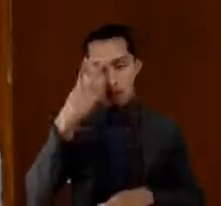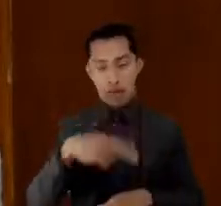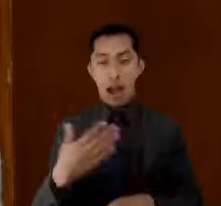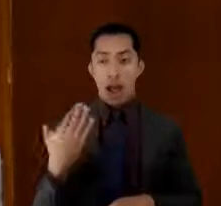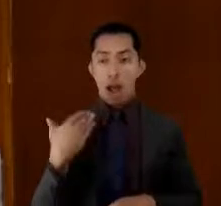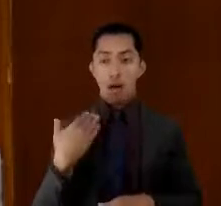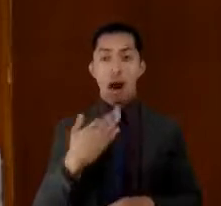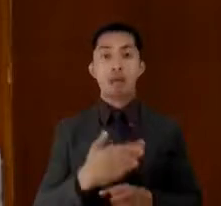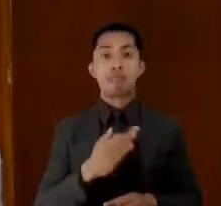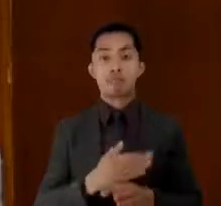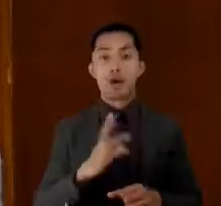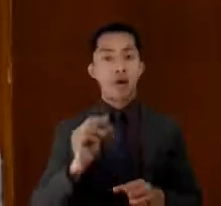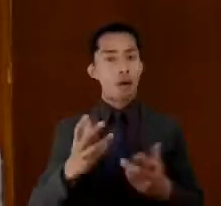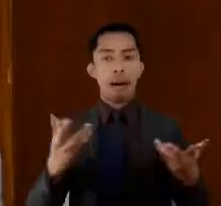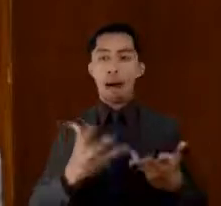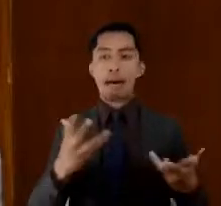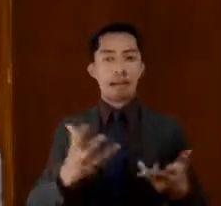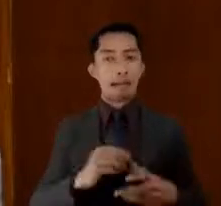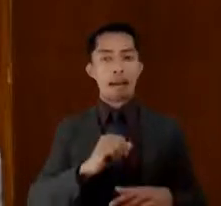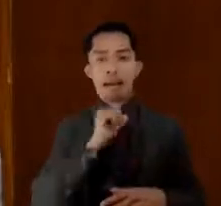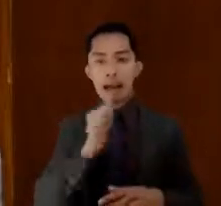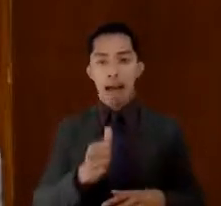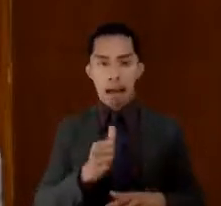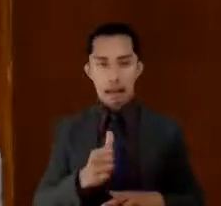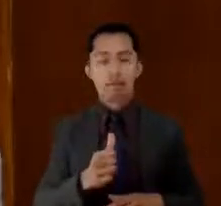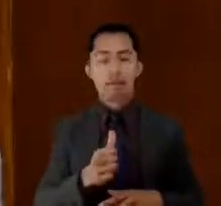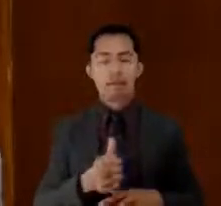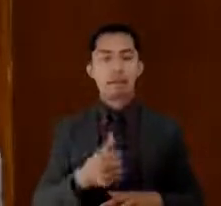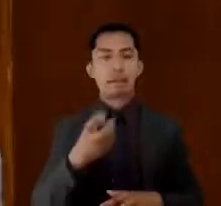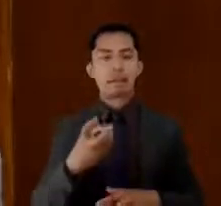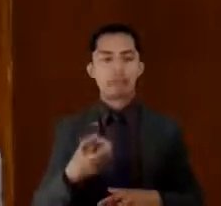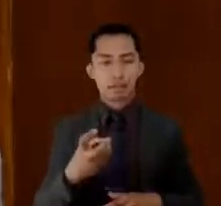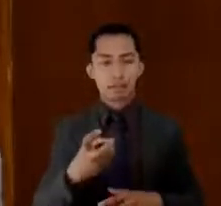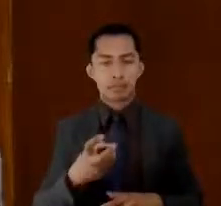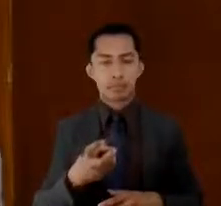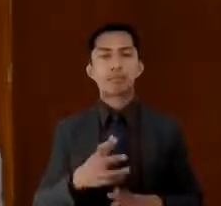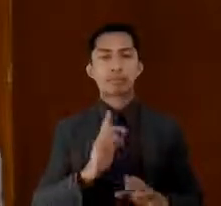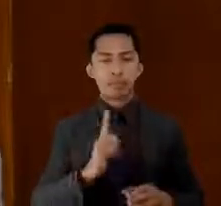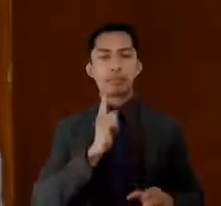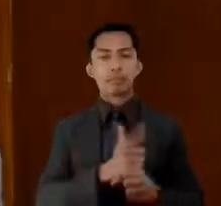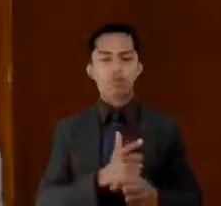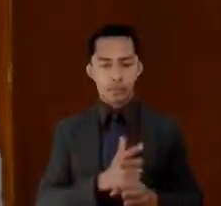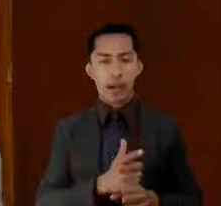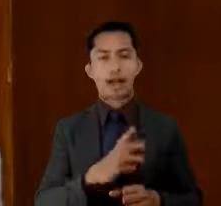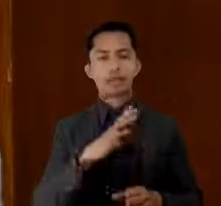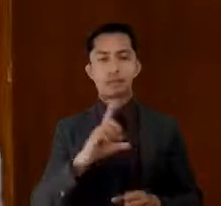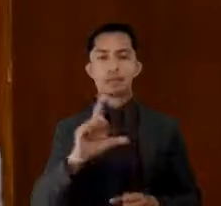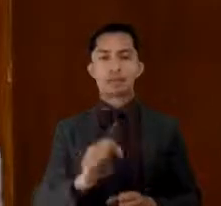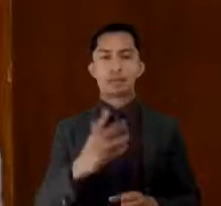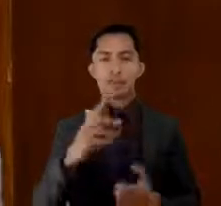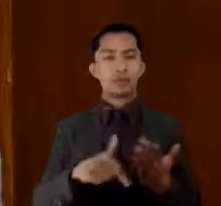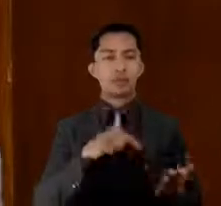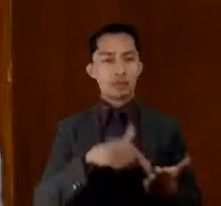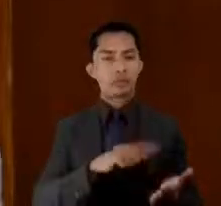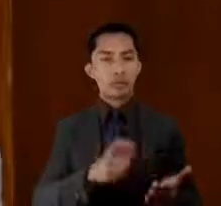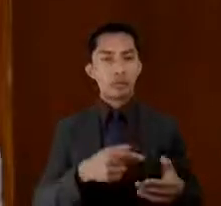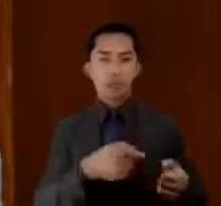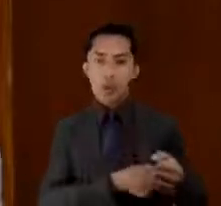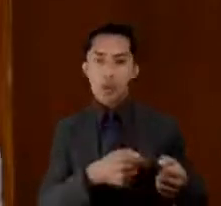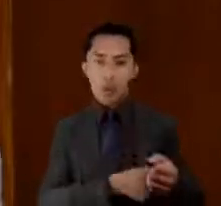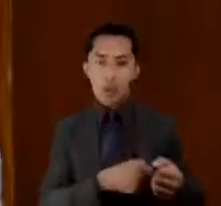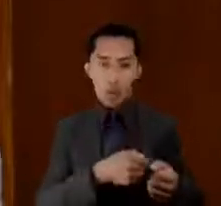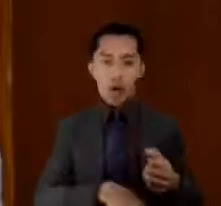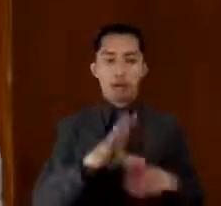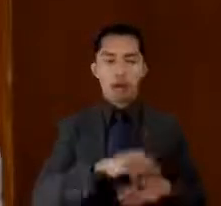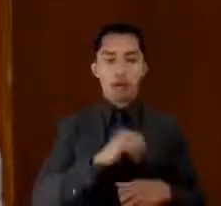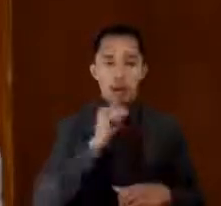momento, han faltado acciones contundentes. La Propaín identificó al inicio la existencia de 25 tiraderos clandestinos más. Hasta